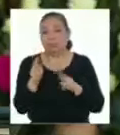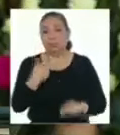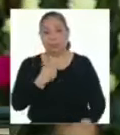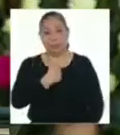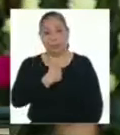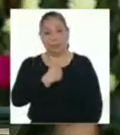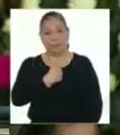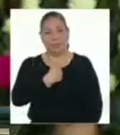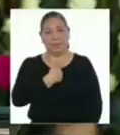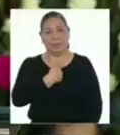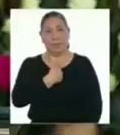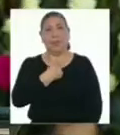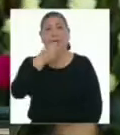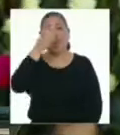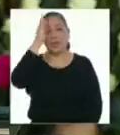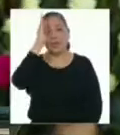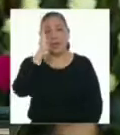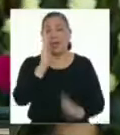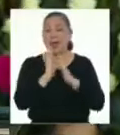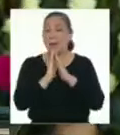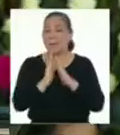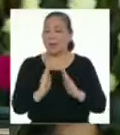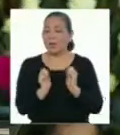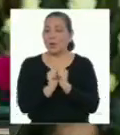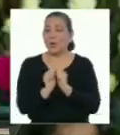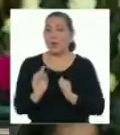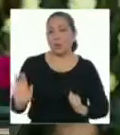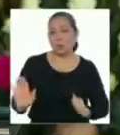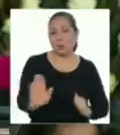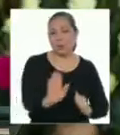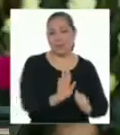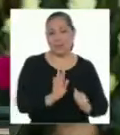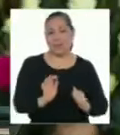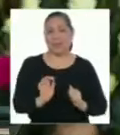mí. Y el Dios de la paz estará con ustedes.